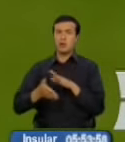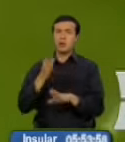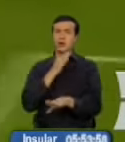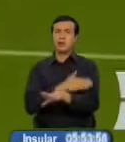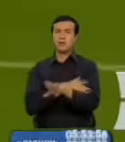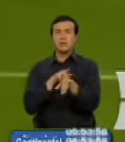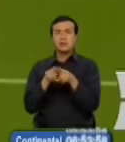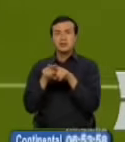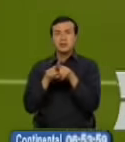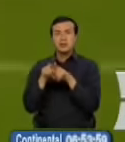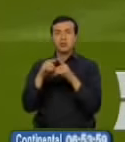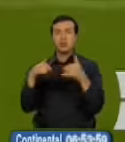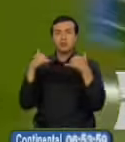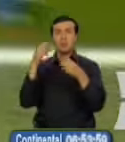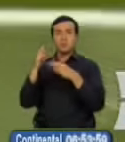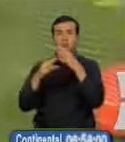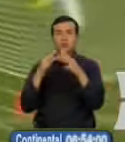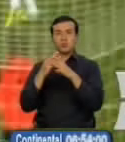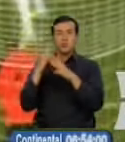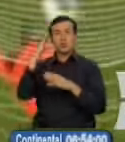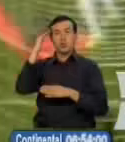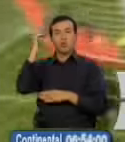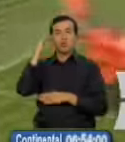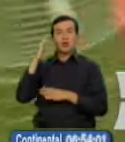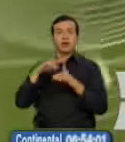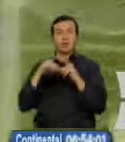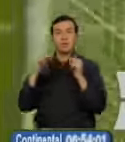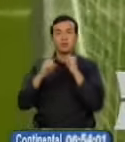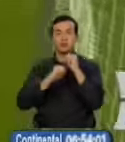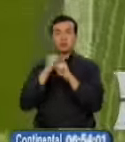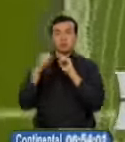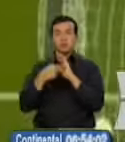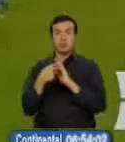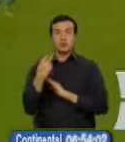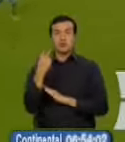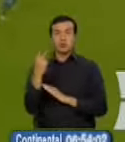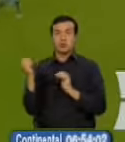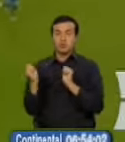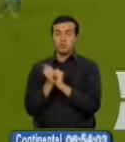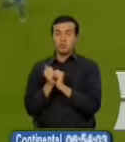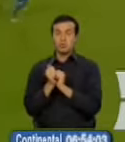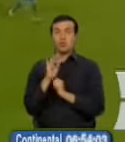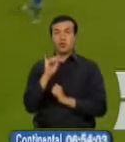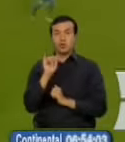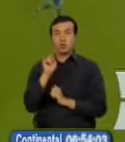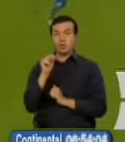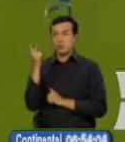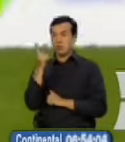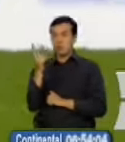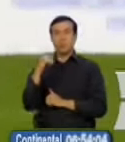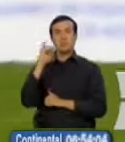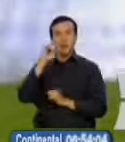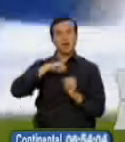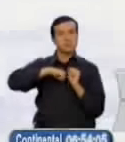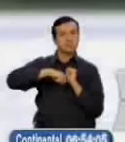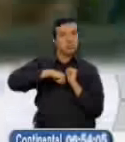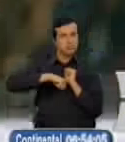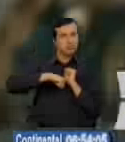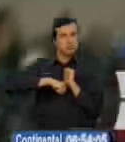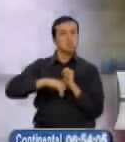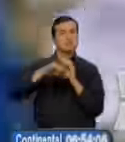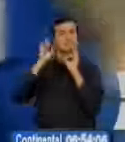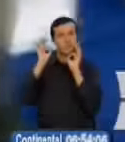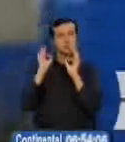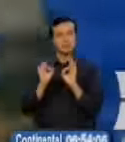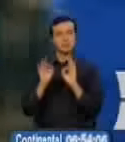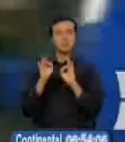eliminatoria para la Copa del Mundo de Corea y Japón 2002. Junto a Agustín Delgado, fueron los máximos anotadores en aquella